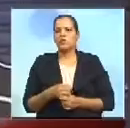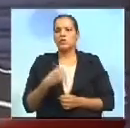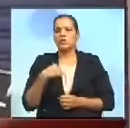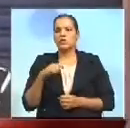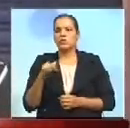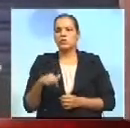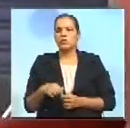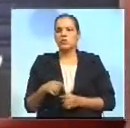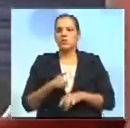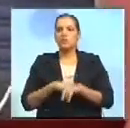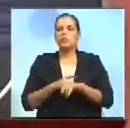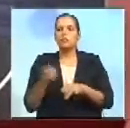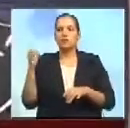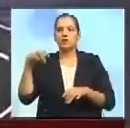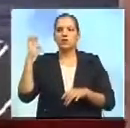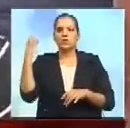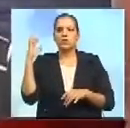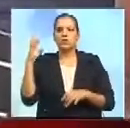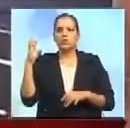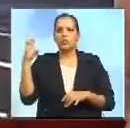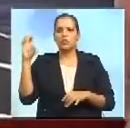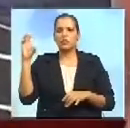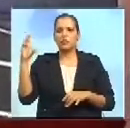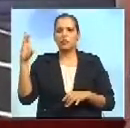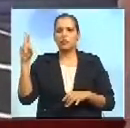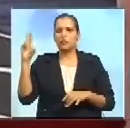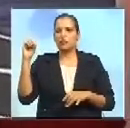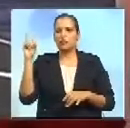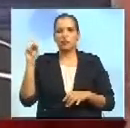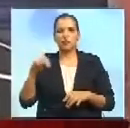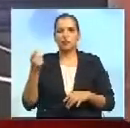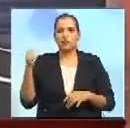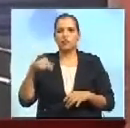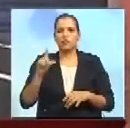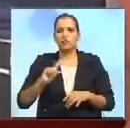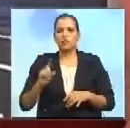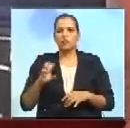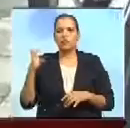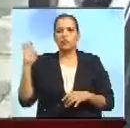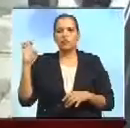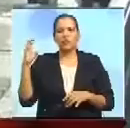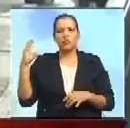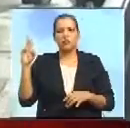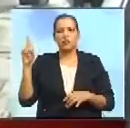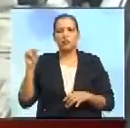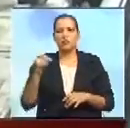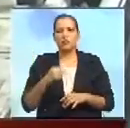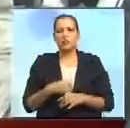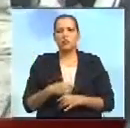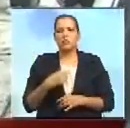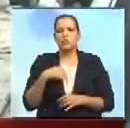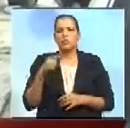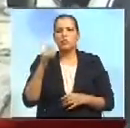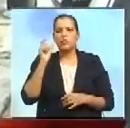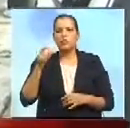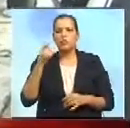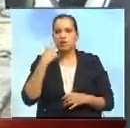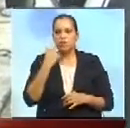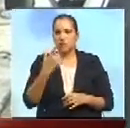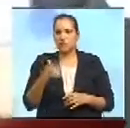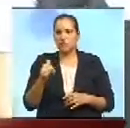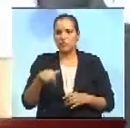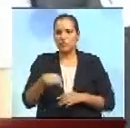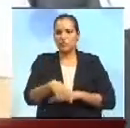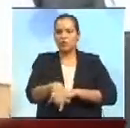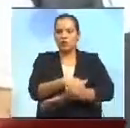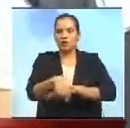permanencia, ¿a qué le llegó la ambulancia? ¿Nunca llegó? No, jamás llegó la ambulancia, la tuvieron que llevar en la camioneta del cuerpo bombero. Este morador del sector donde se suscitaron